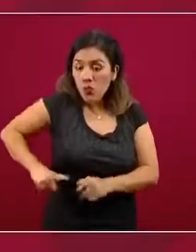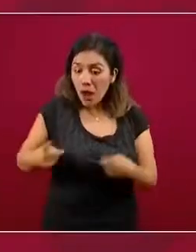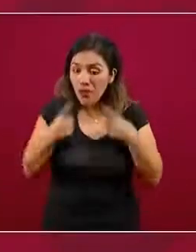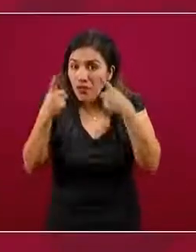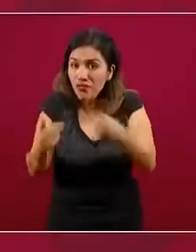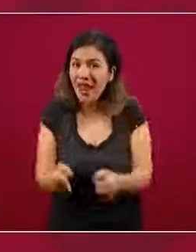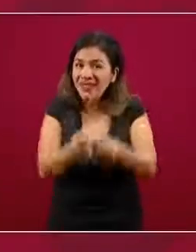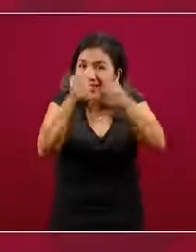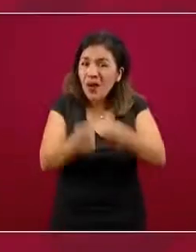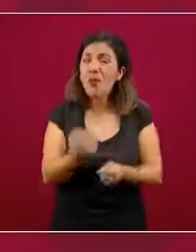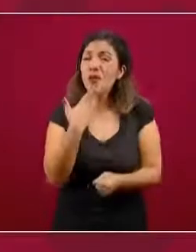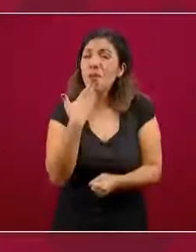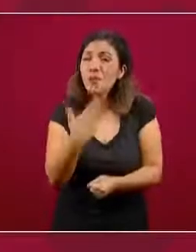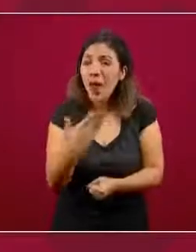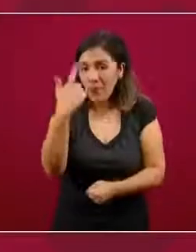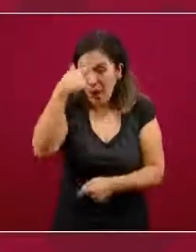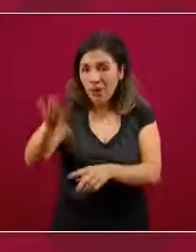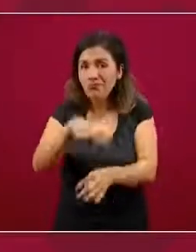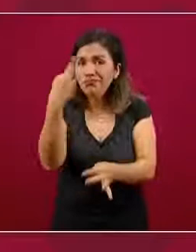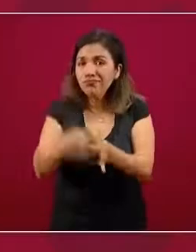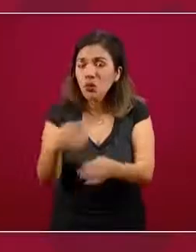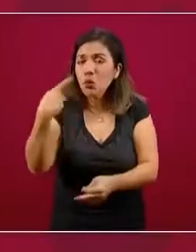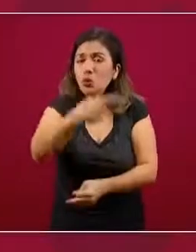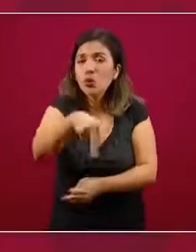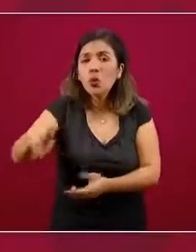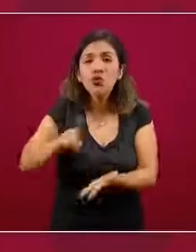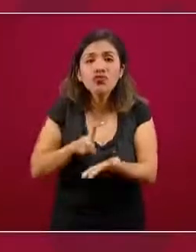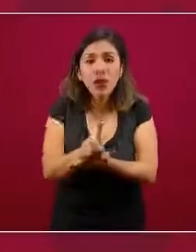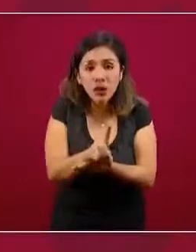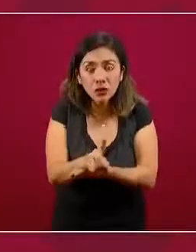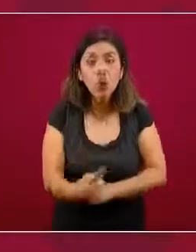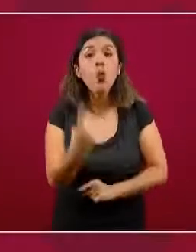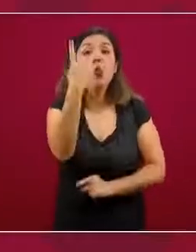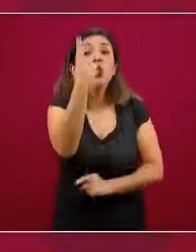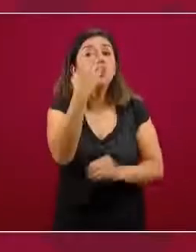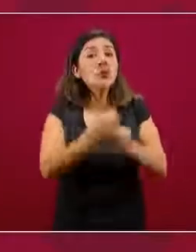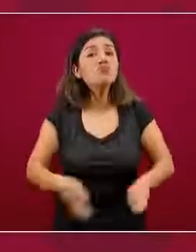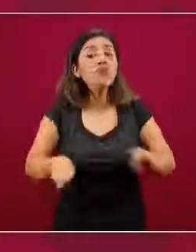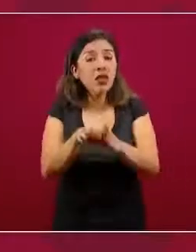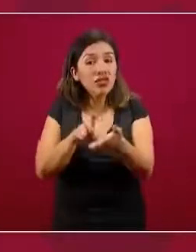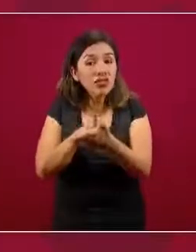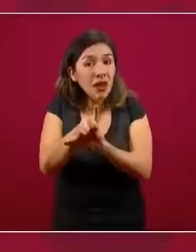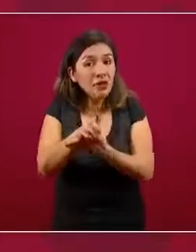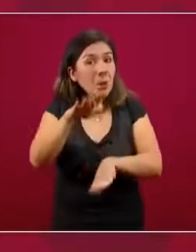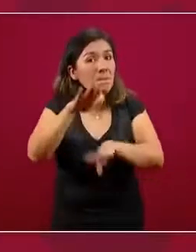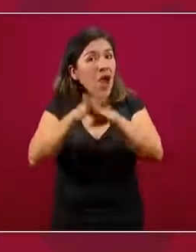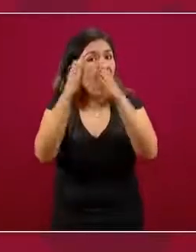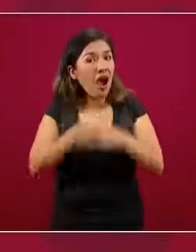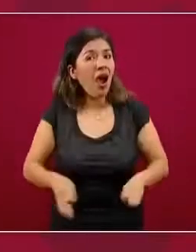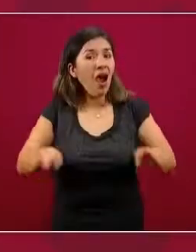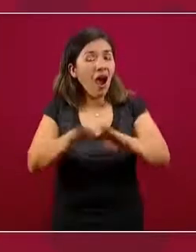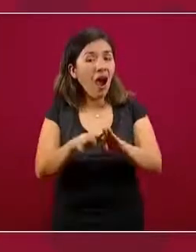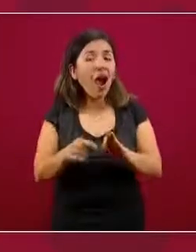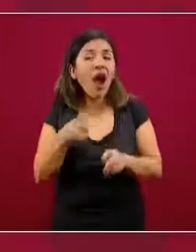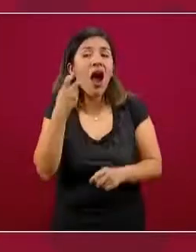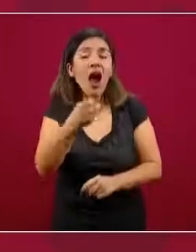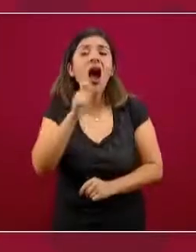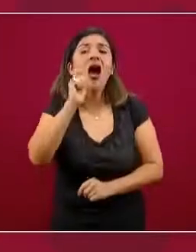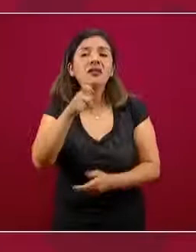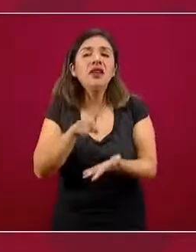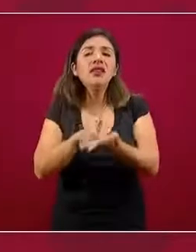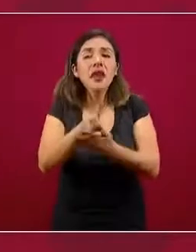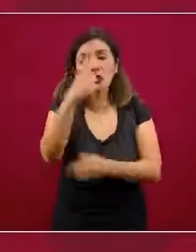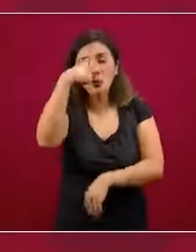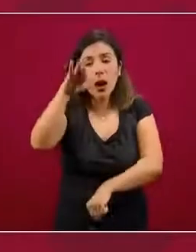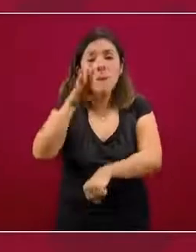puedan garantizar el cumplimiento de sus derechos. Uno de ellos, posiblemente uno de los más relevantes, es el derecho a